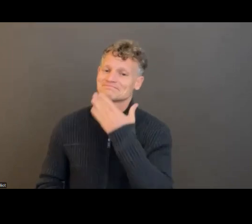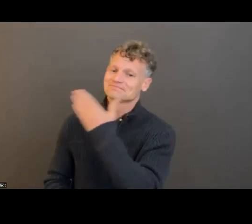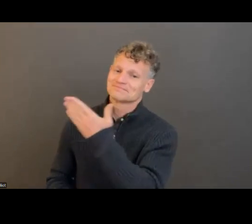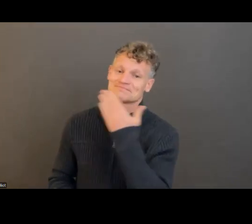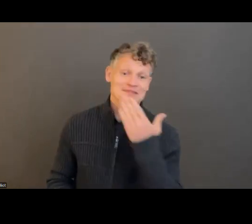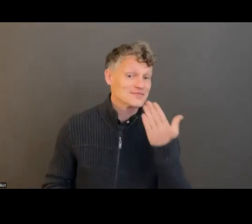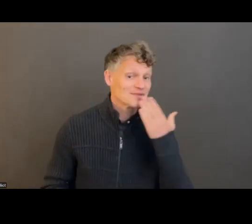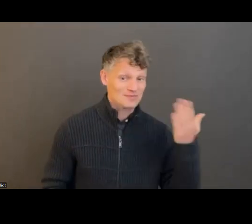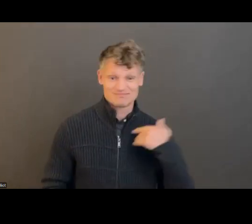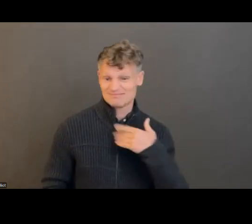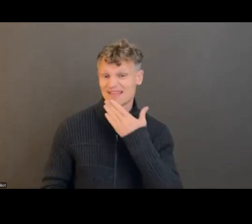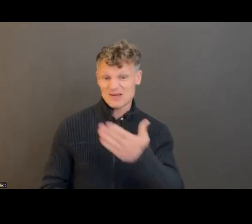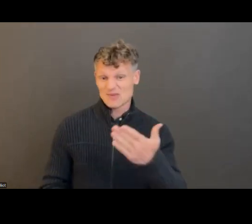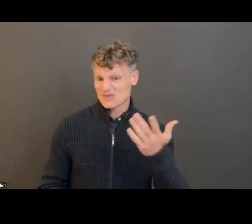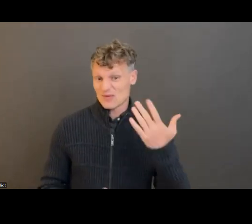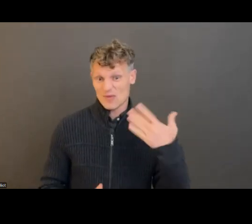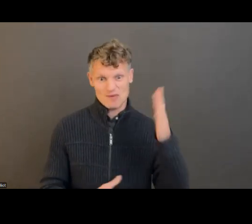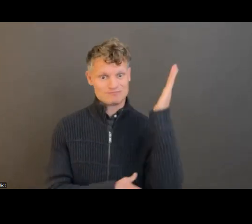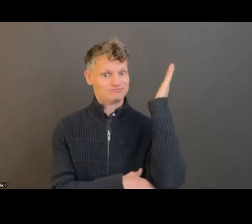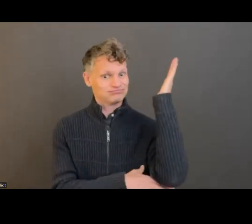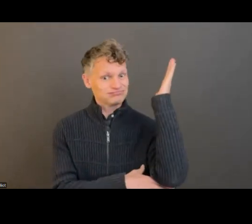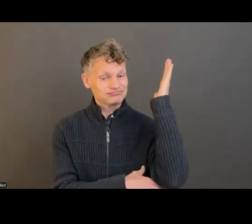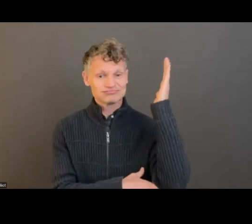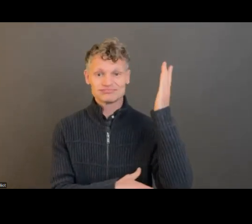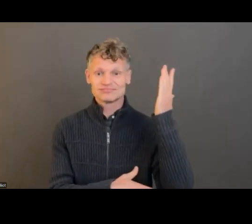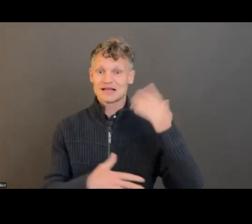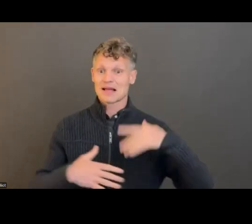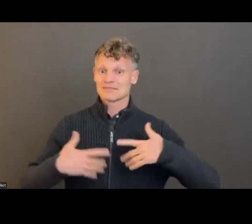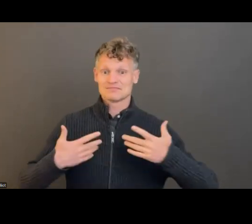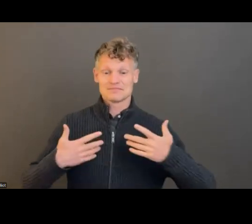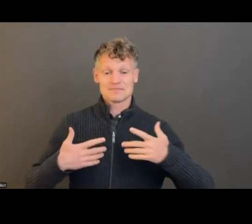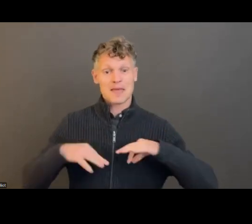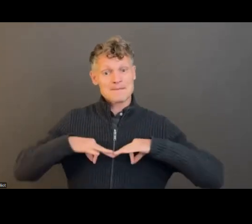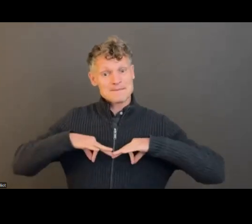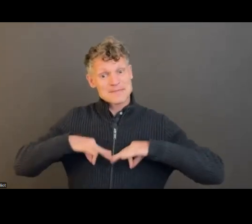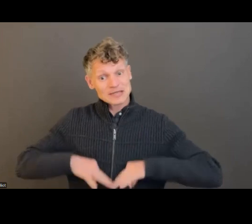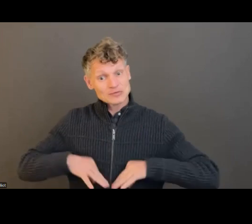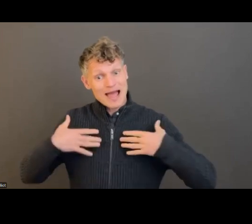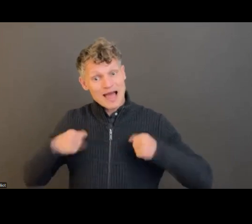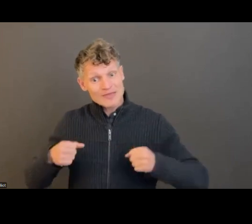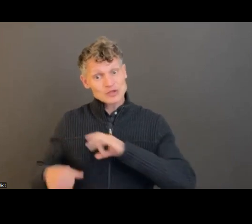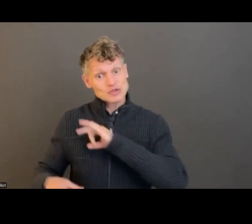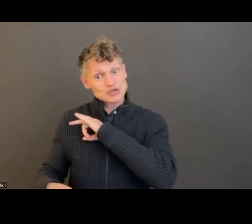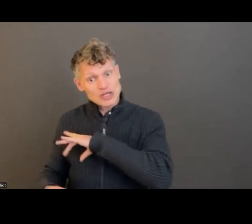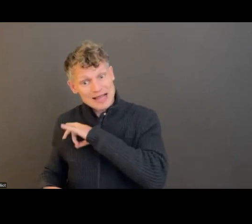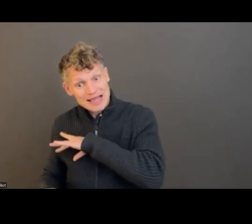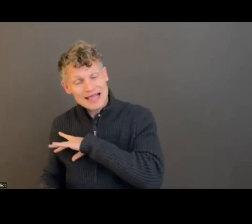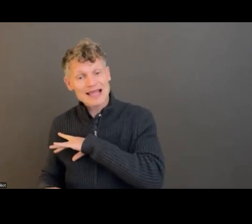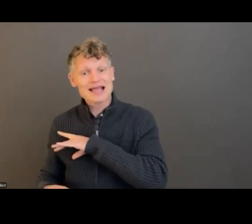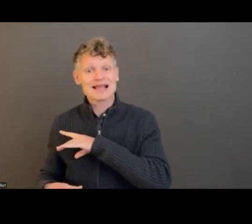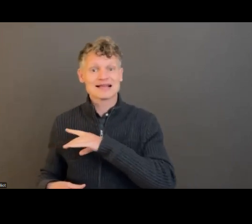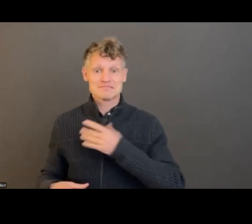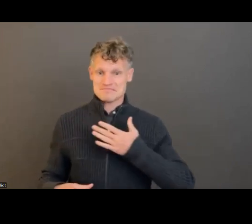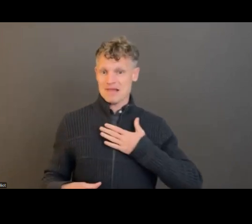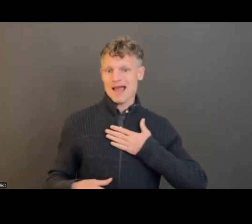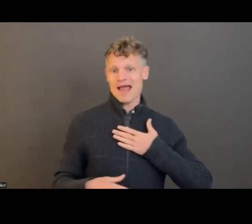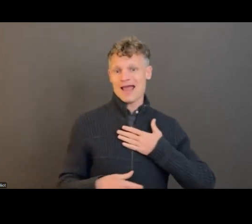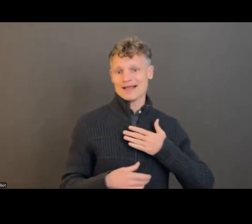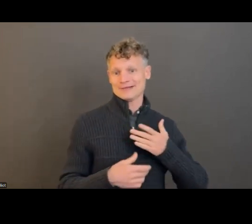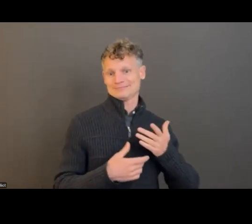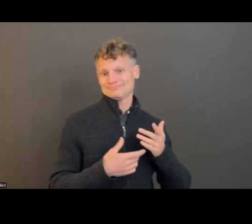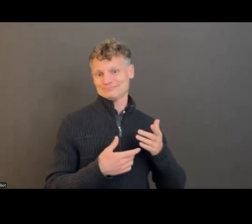Vanessa. Muchísimas gracias a todos los panelistas, a nuestros colegas del Ministerio de Salud de Chile,